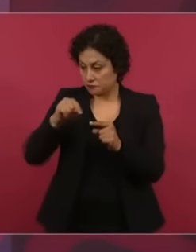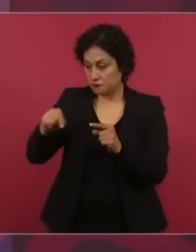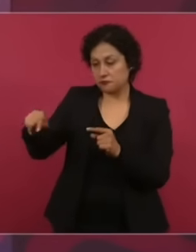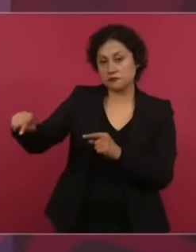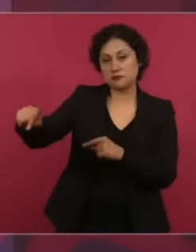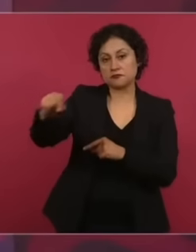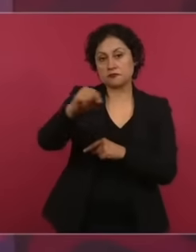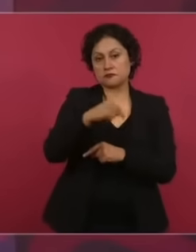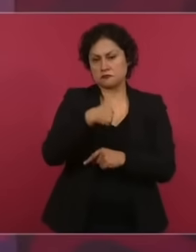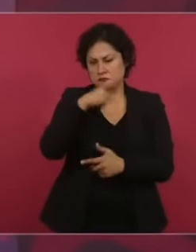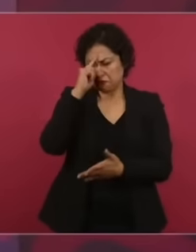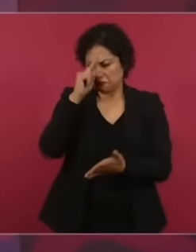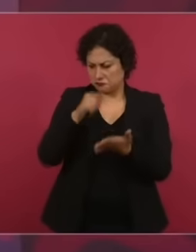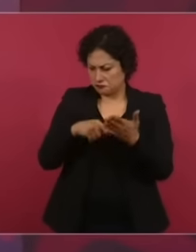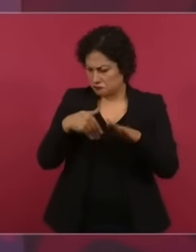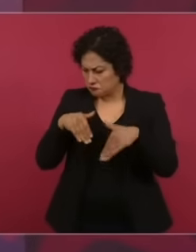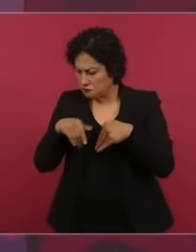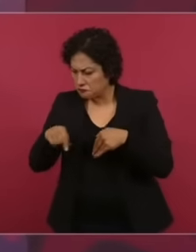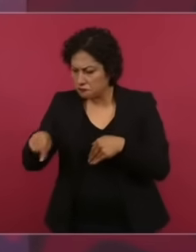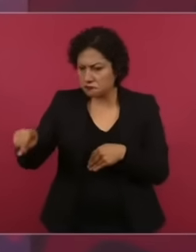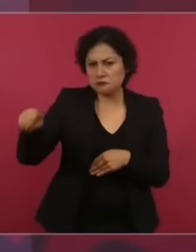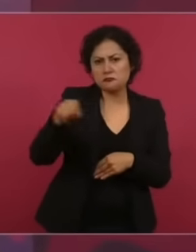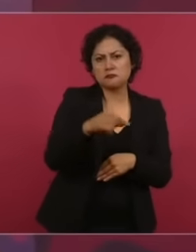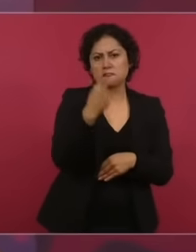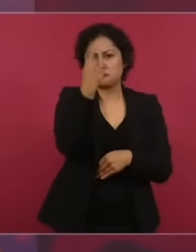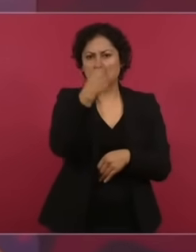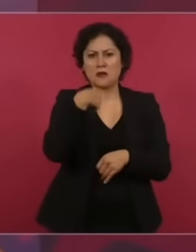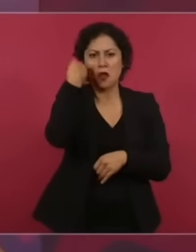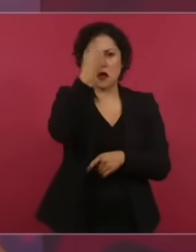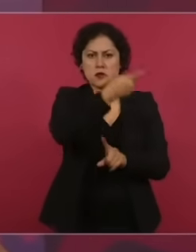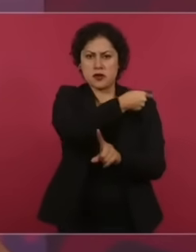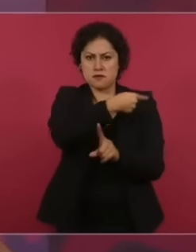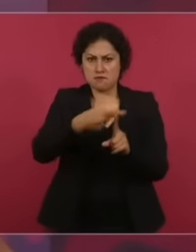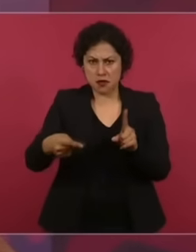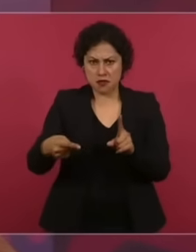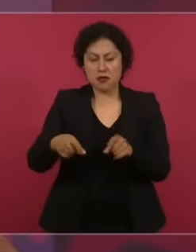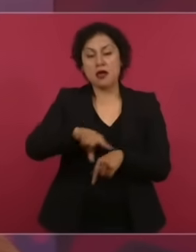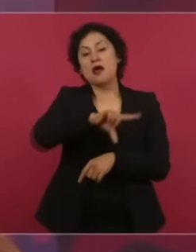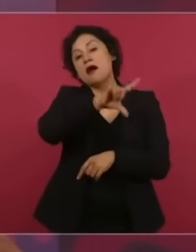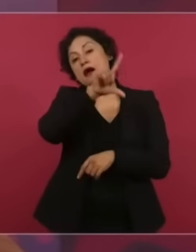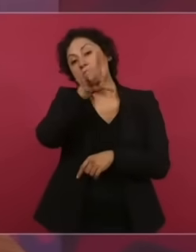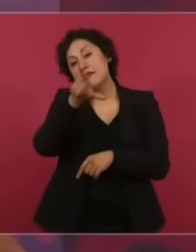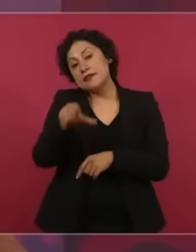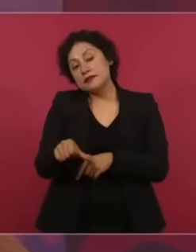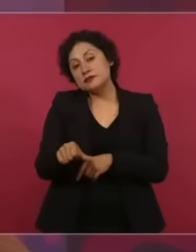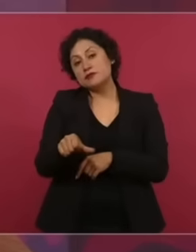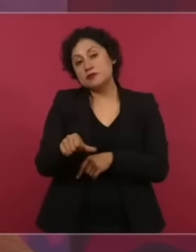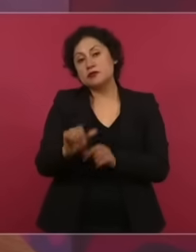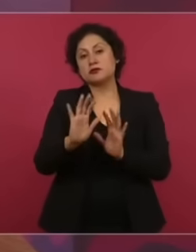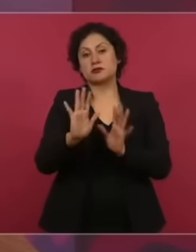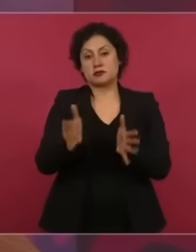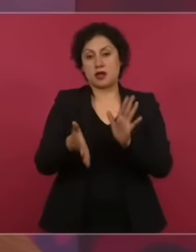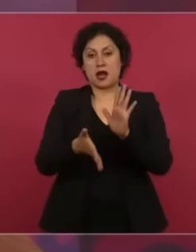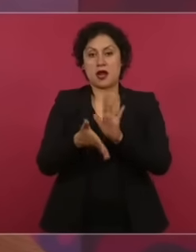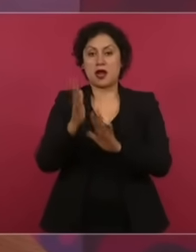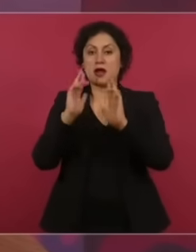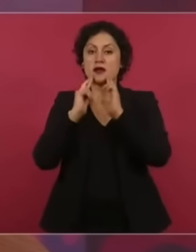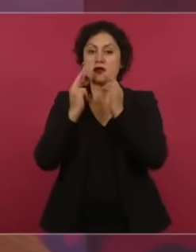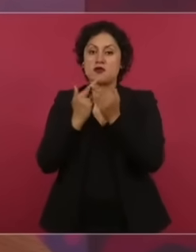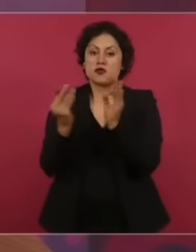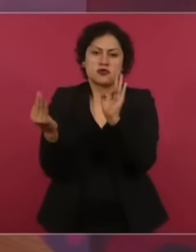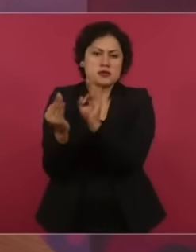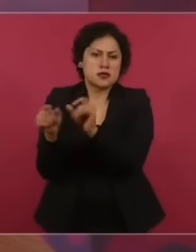en una hora y media, y luego ya nos vamos a la reunión, muy cerca de